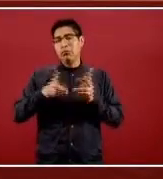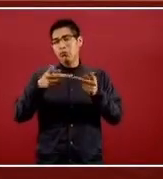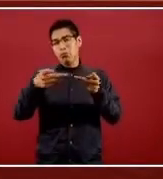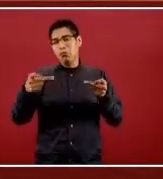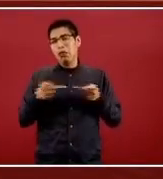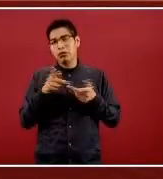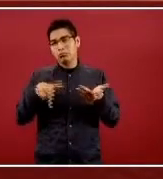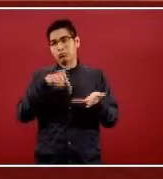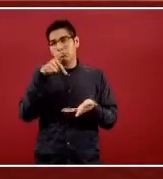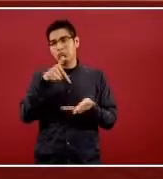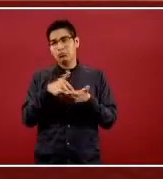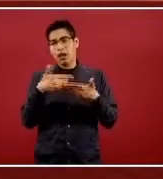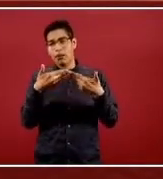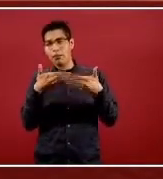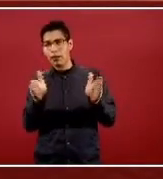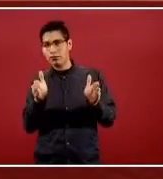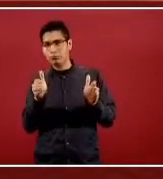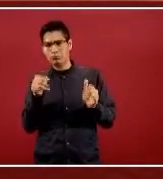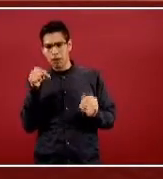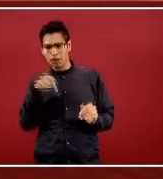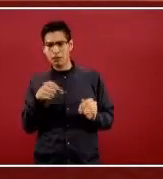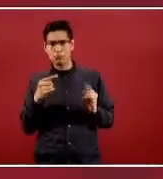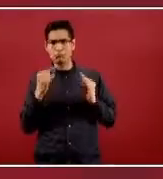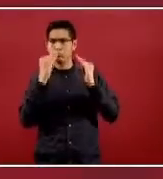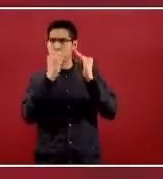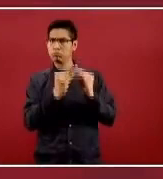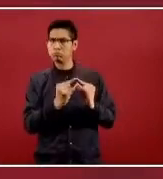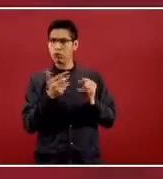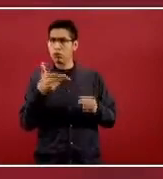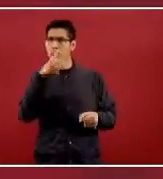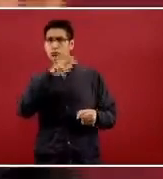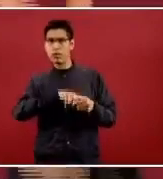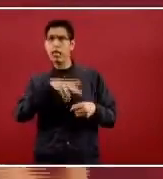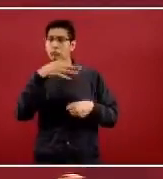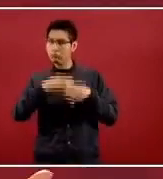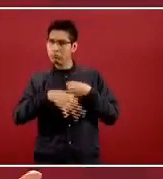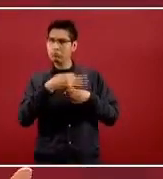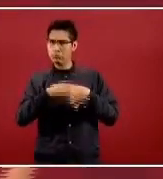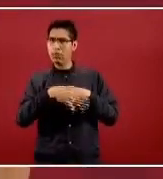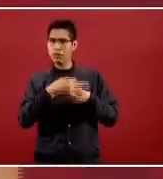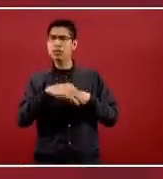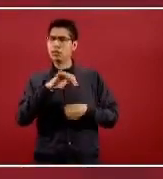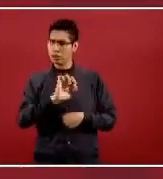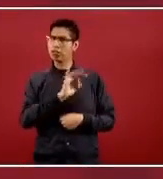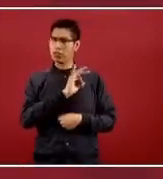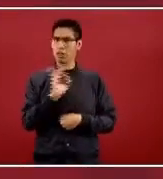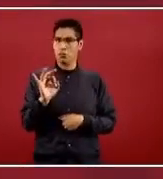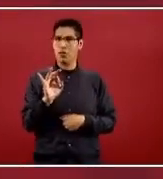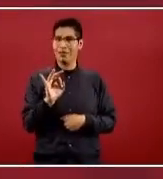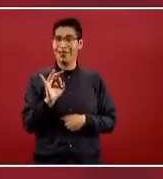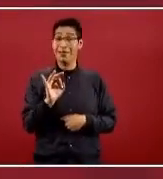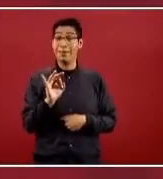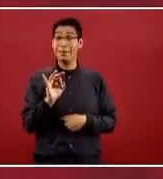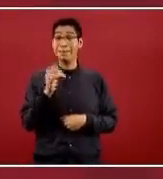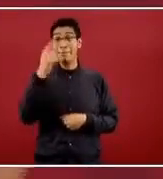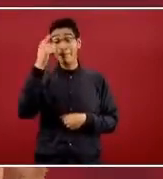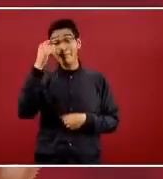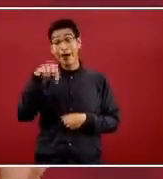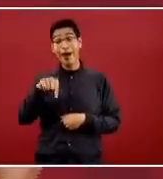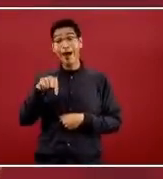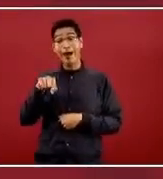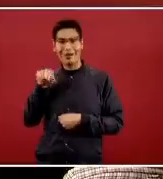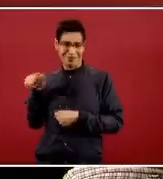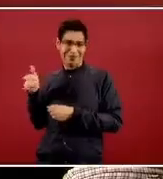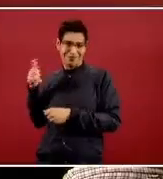sobre todo las hospitalizaciones que requieren menor tecnología, y entonces desocupar camas que sí tienen la tecnología. A nadie